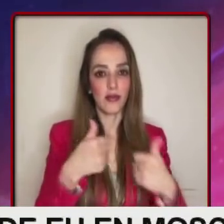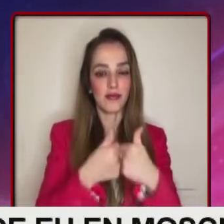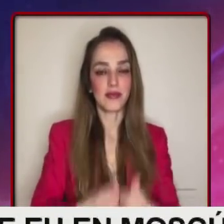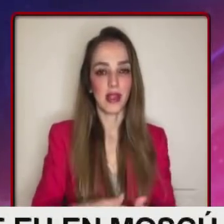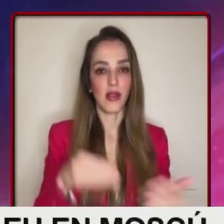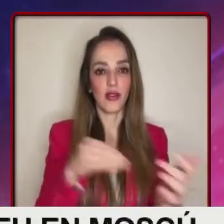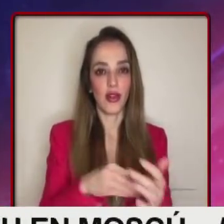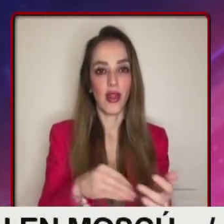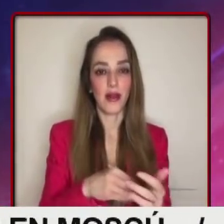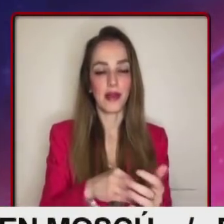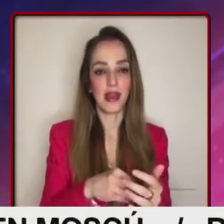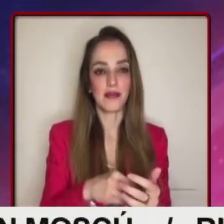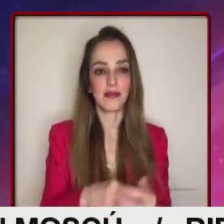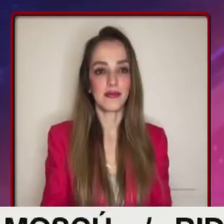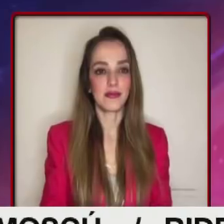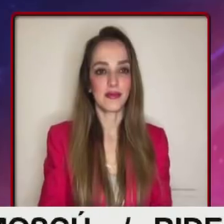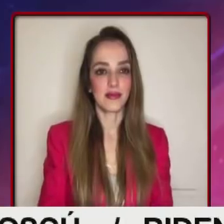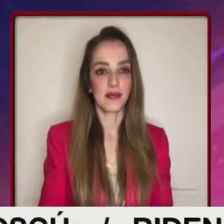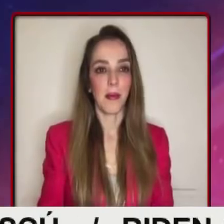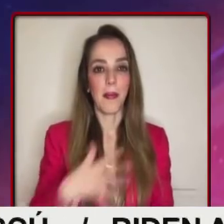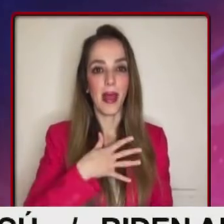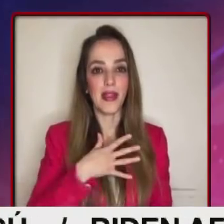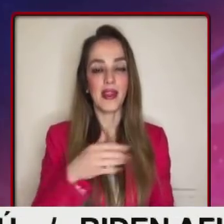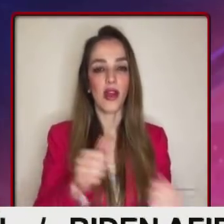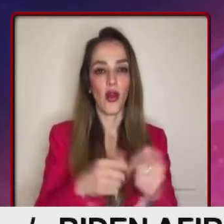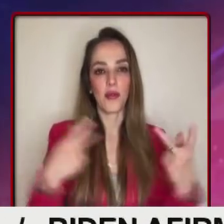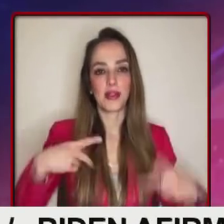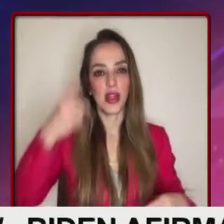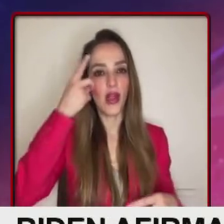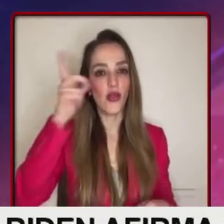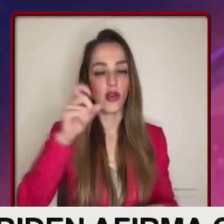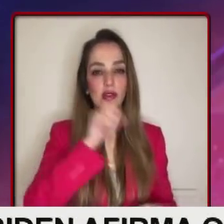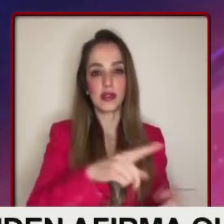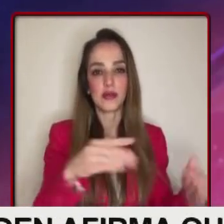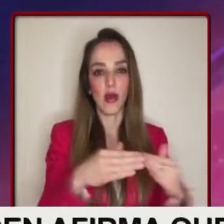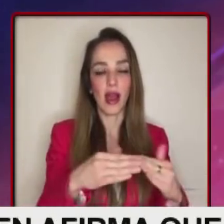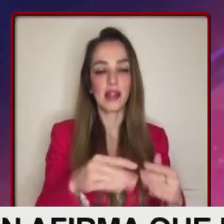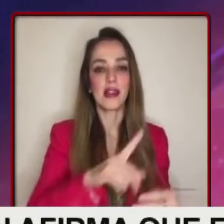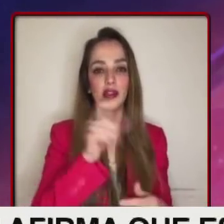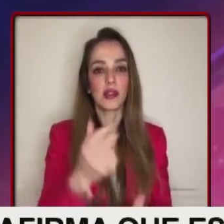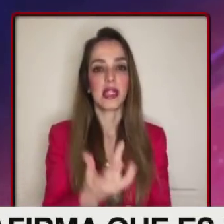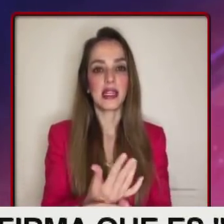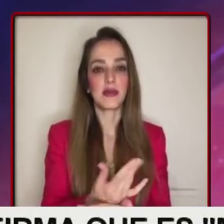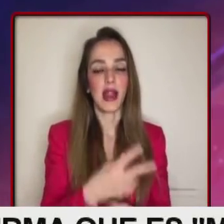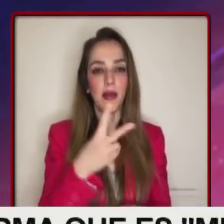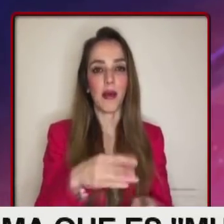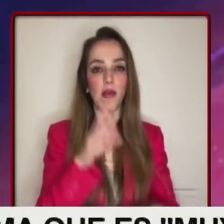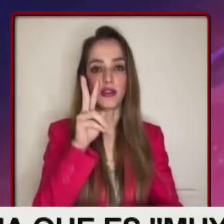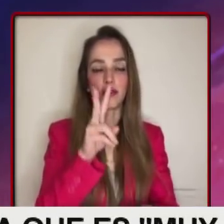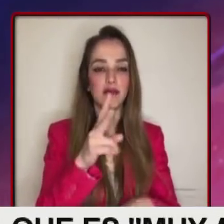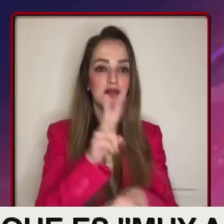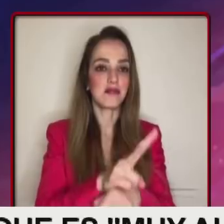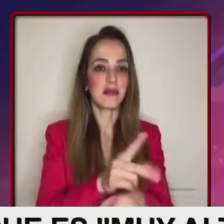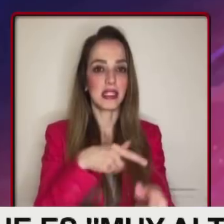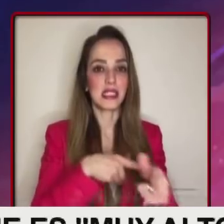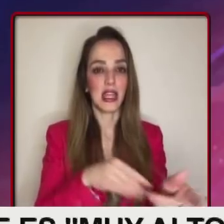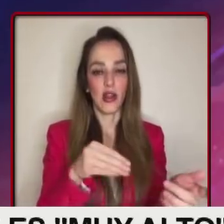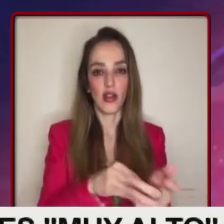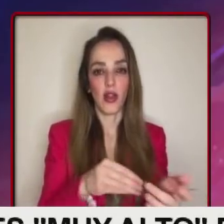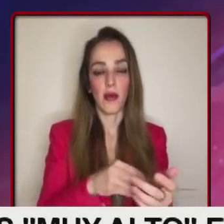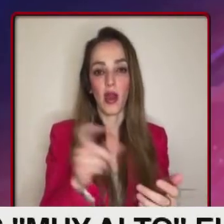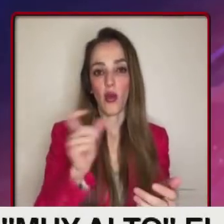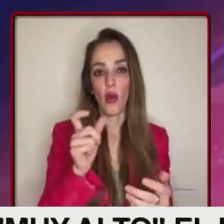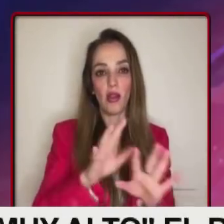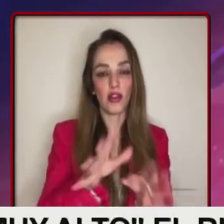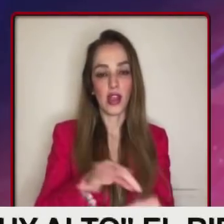Claro que sí, Gaby. Aquí vamos a estar al pendiente con los propietarios de la casa y pues vamos a seguir parte de este proceso, y una vez que ellos puedan ingresar,